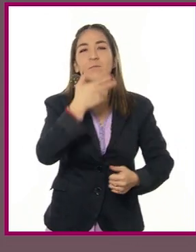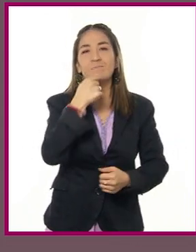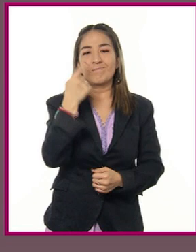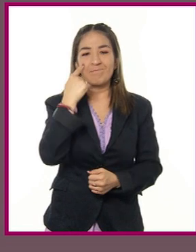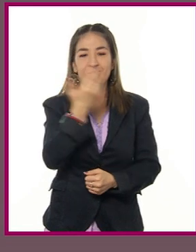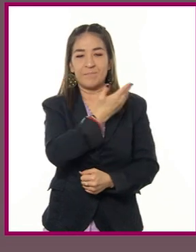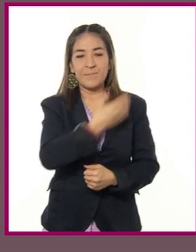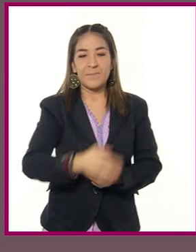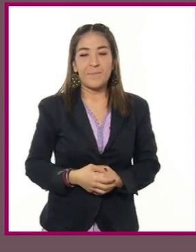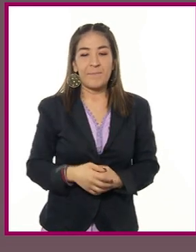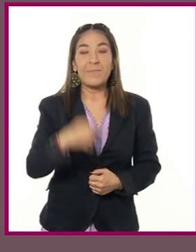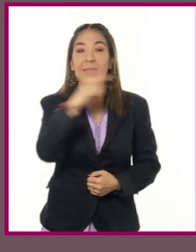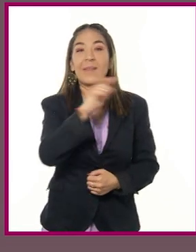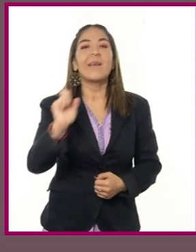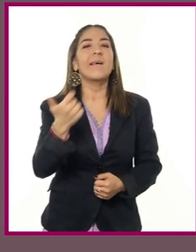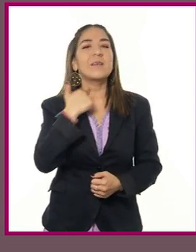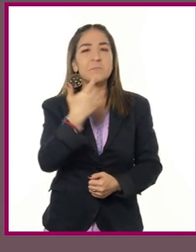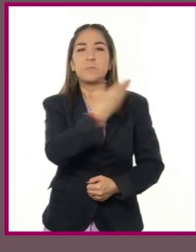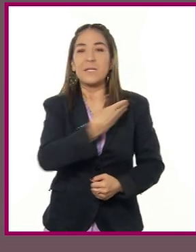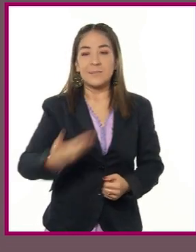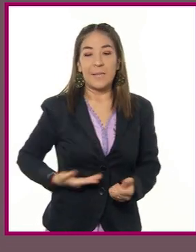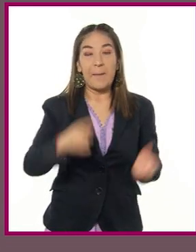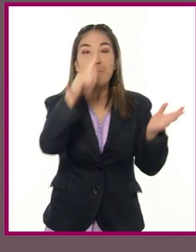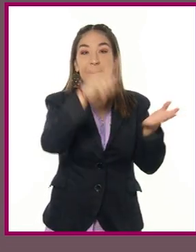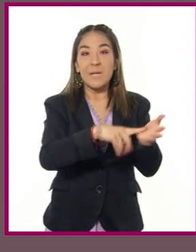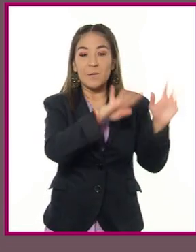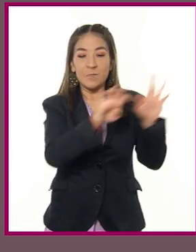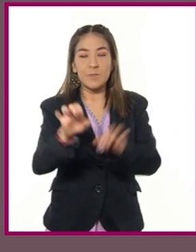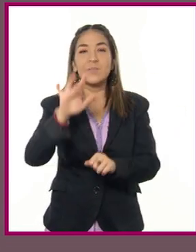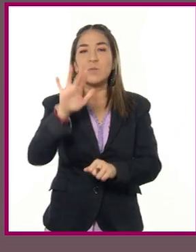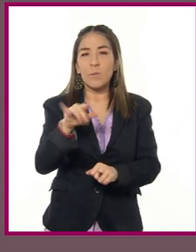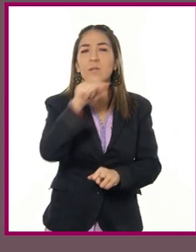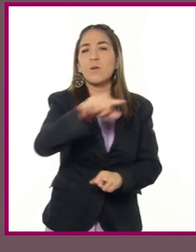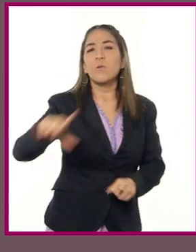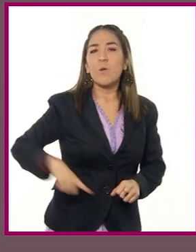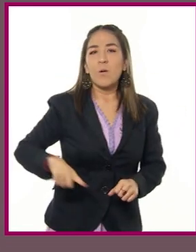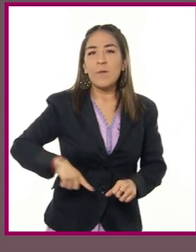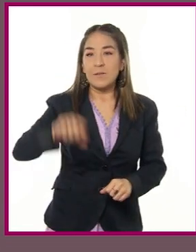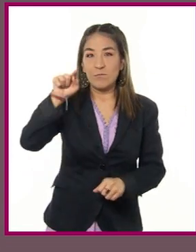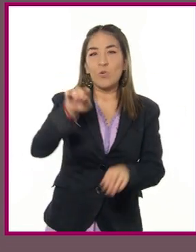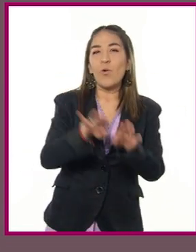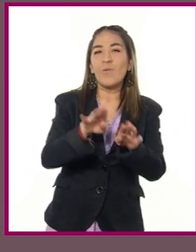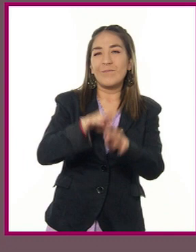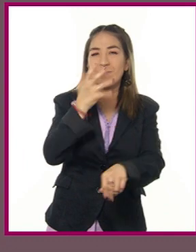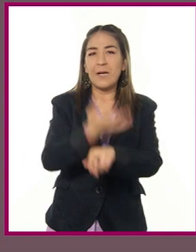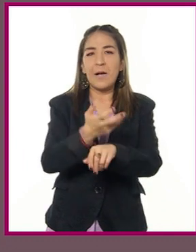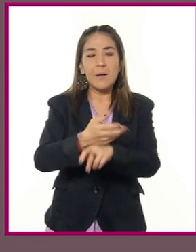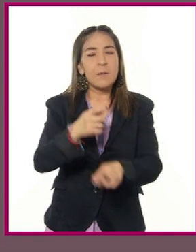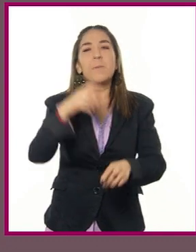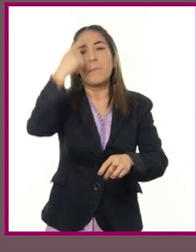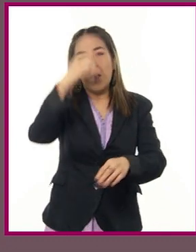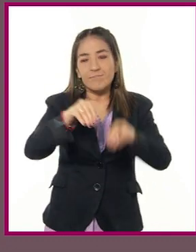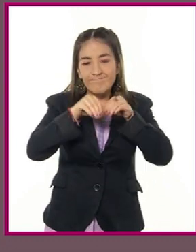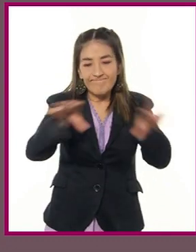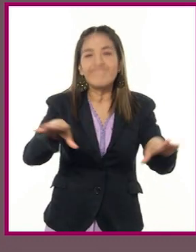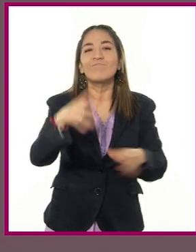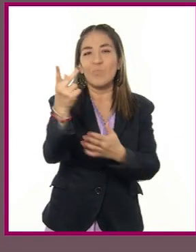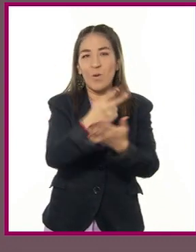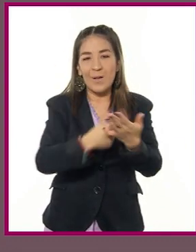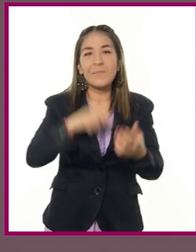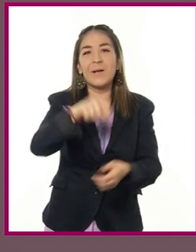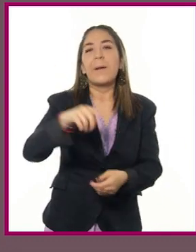Pinochet. En los años 50, el gobierno norteamericano inauguró un programa de becas para favorecer